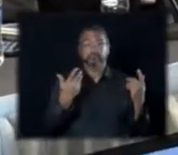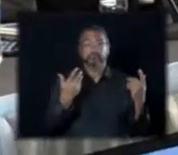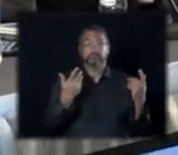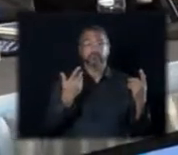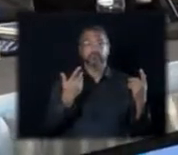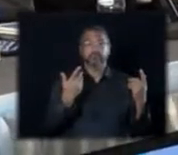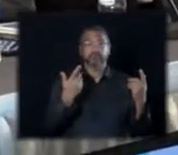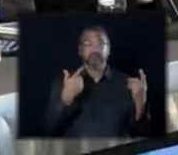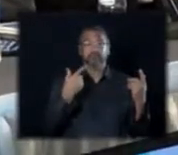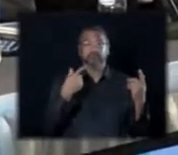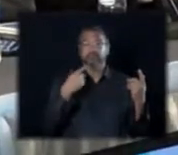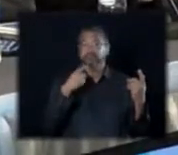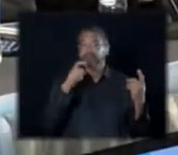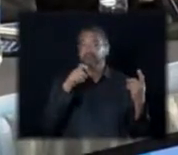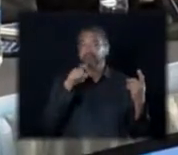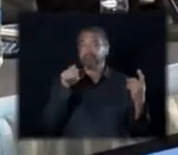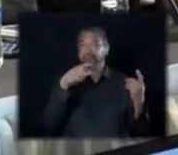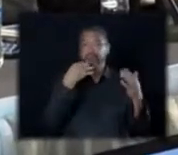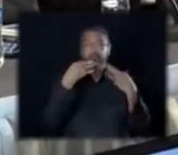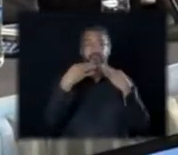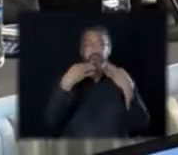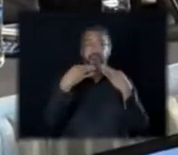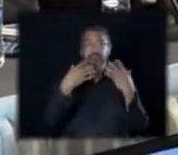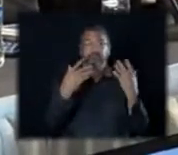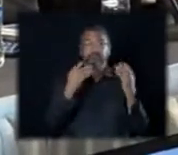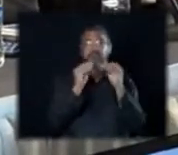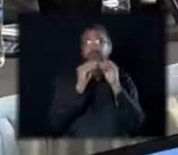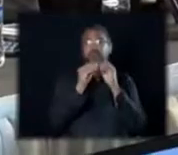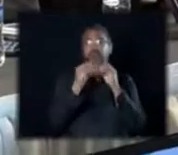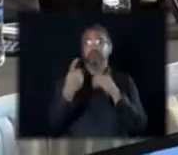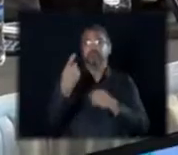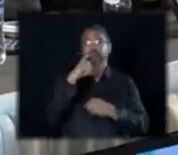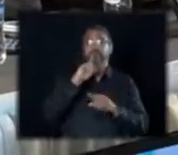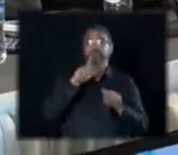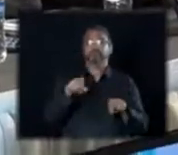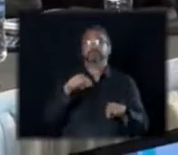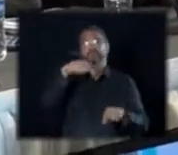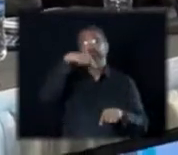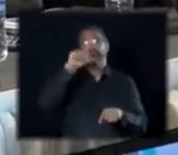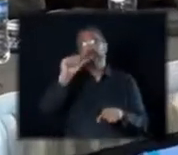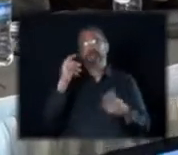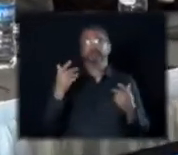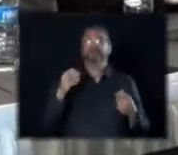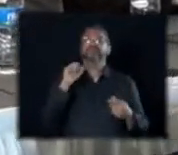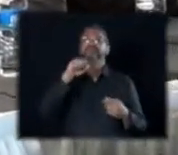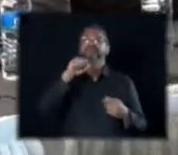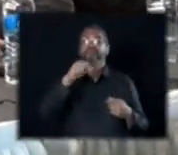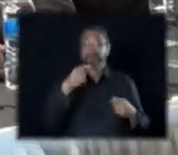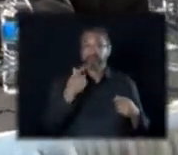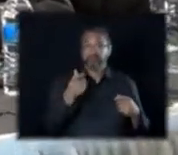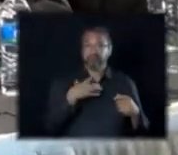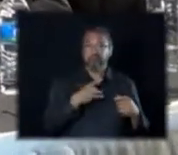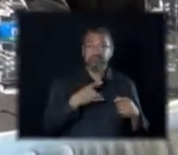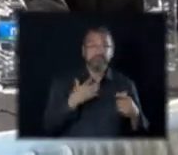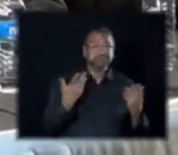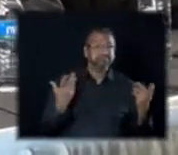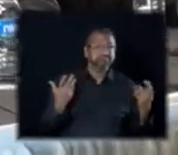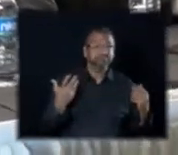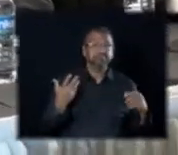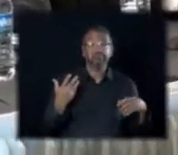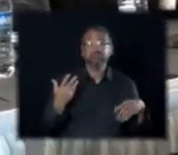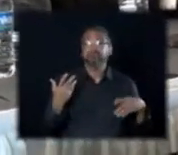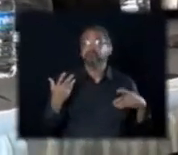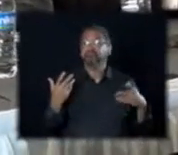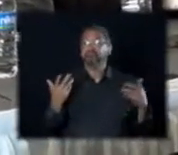Preguntamos directamente si hacía falta una presentación y nos explicaron que era más una sesión de preguntas y respuestas. Sí,